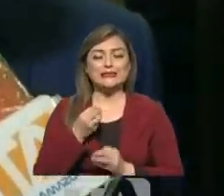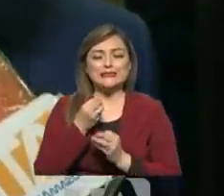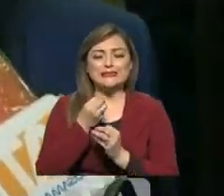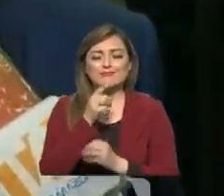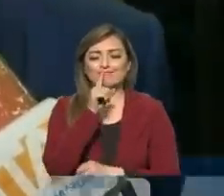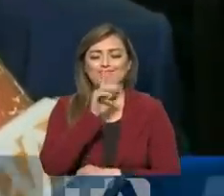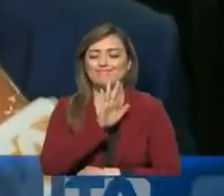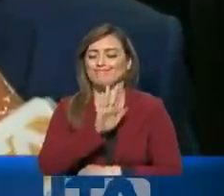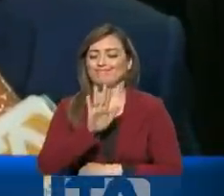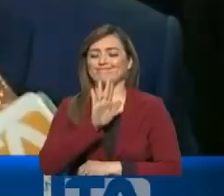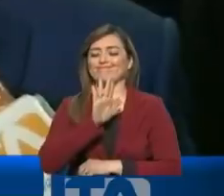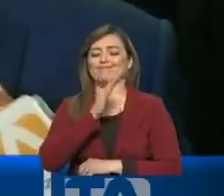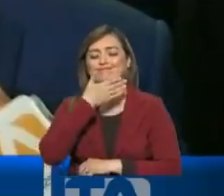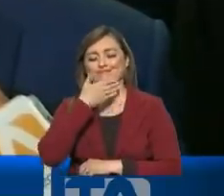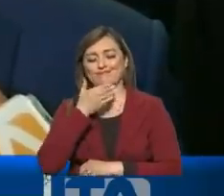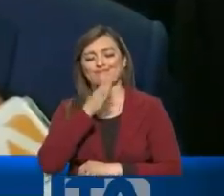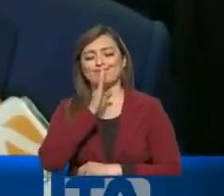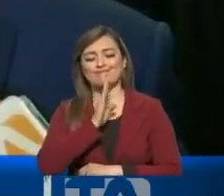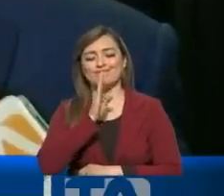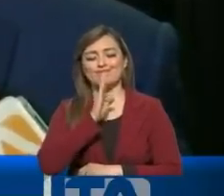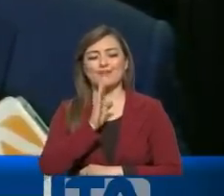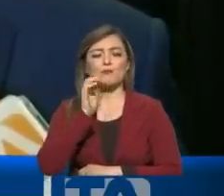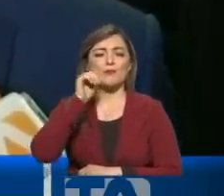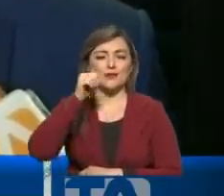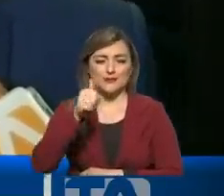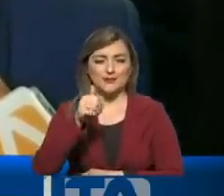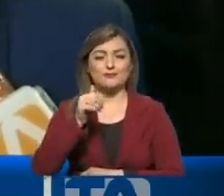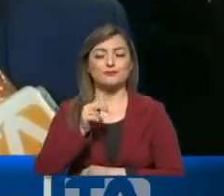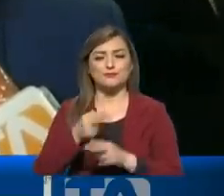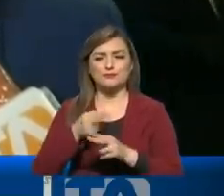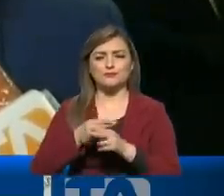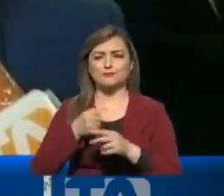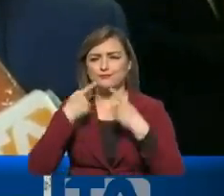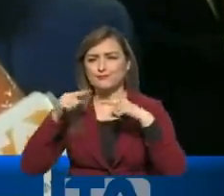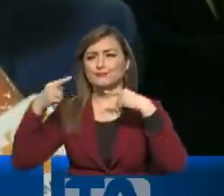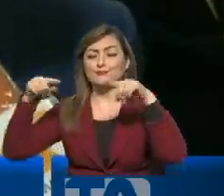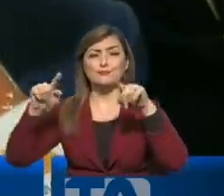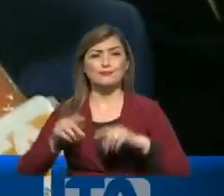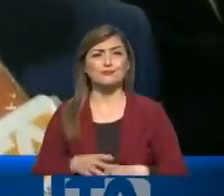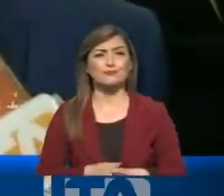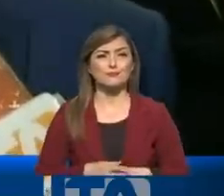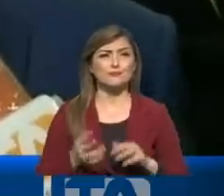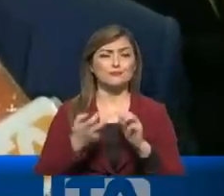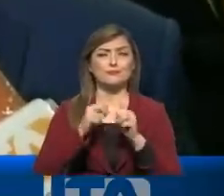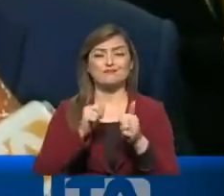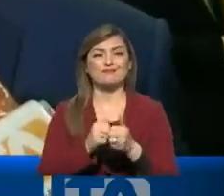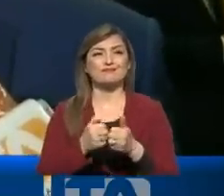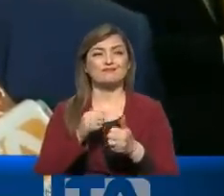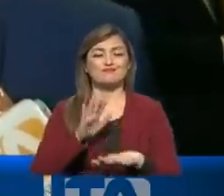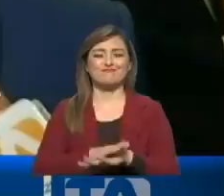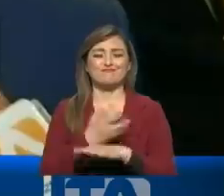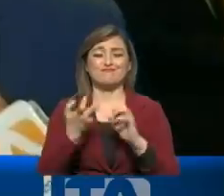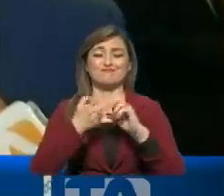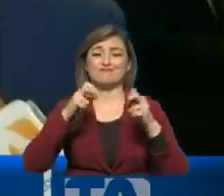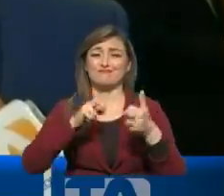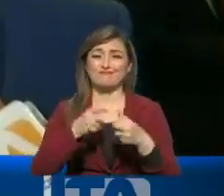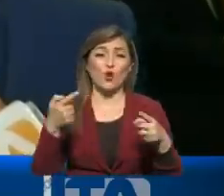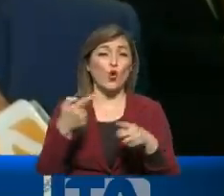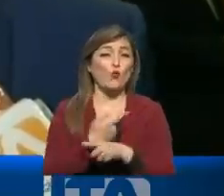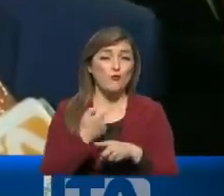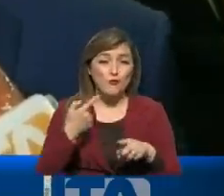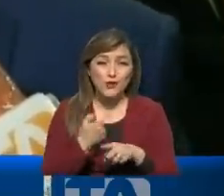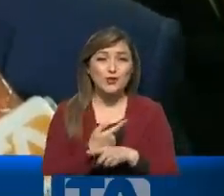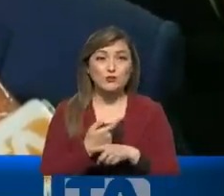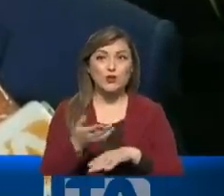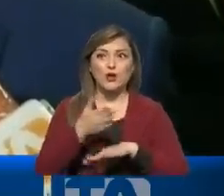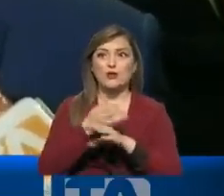estos momentos nombres, porque parte de lo que en ocasiones genera que